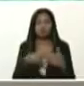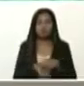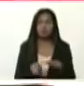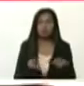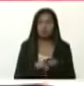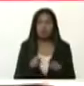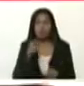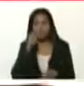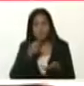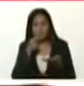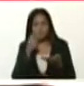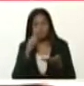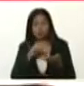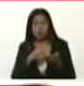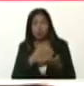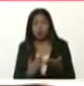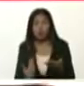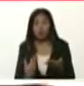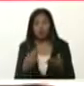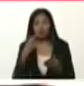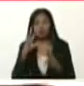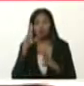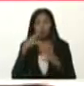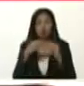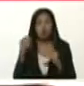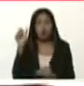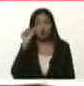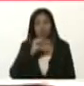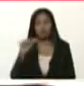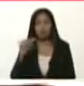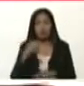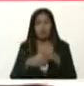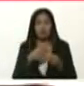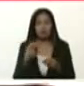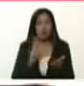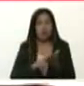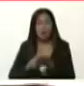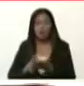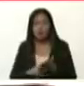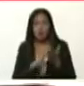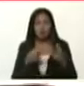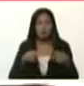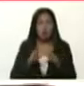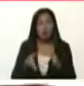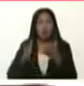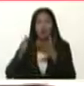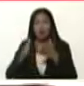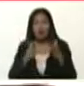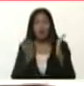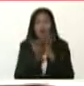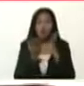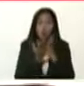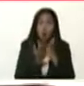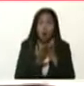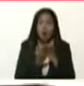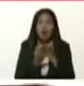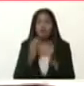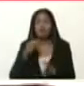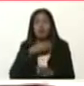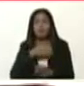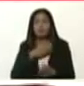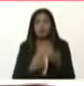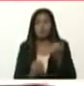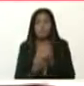lupa, porque yo quiero semanalmente tener el reporte e ir aprobando la construcción de las escuelas, de las misiones de